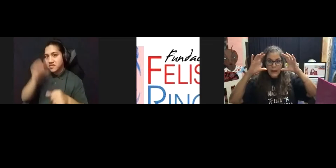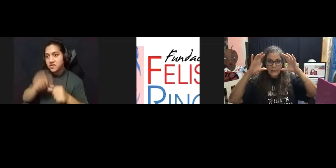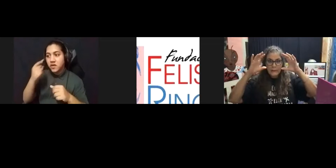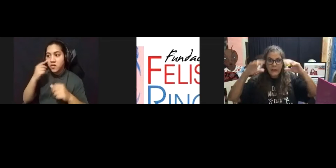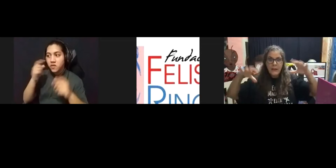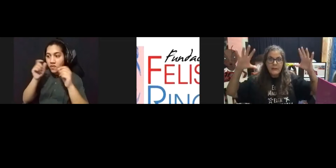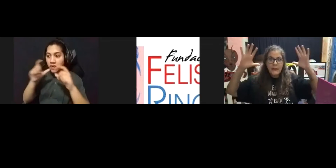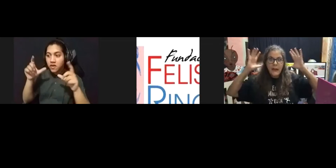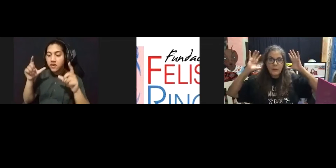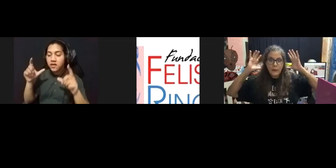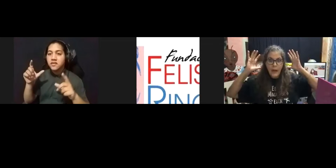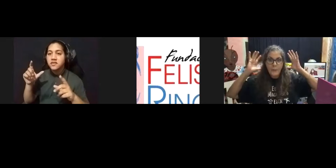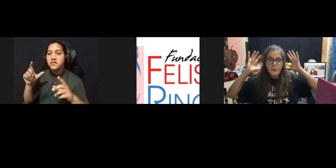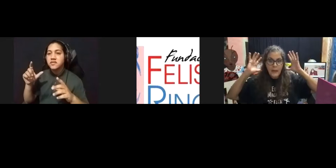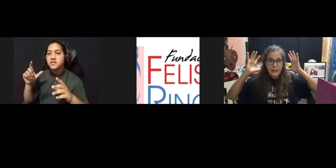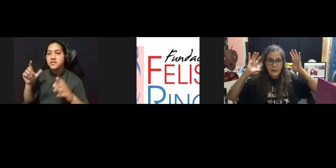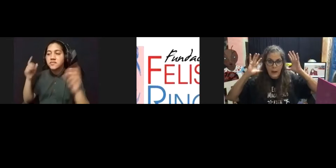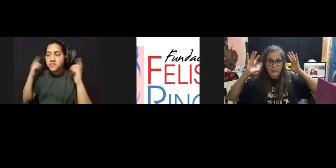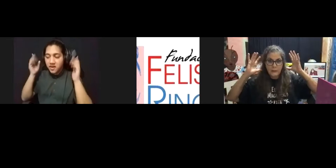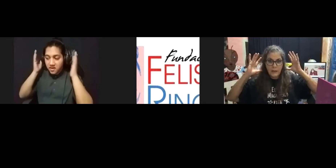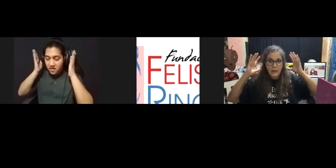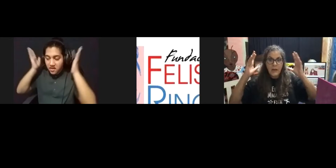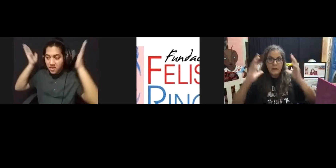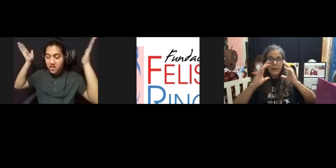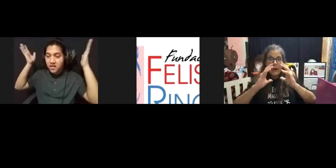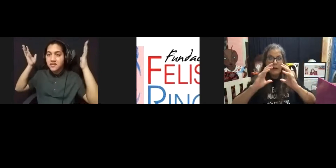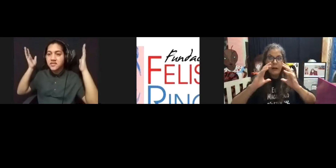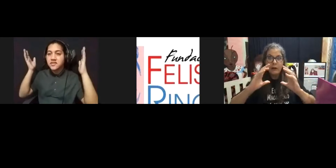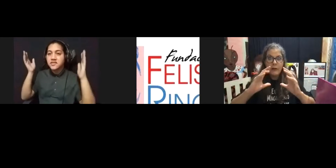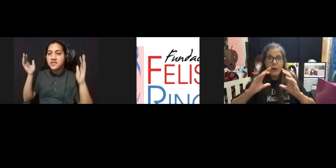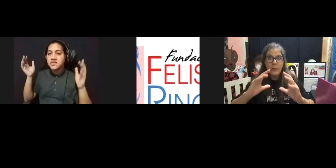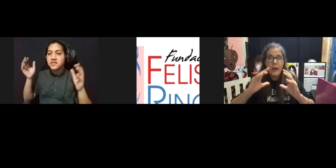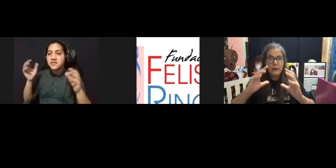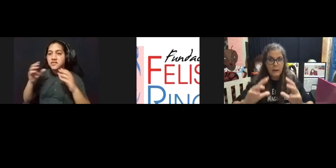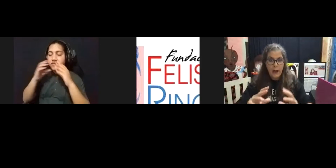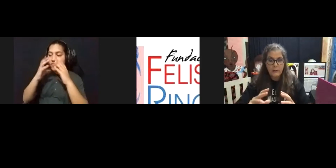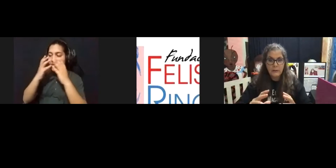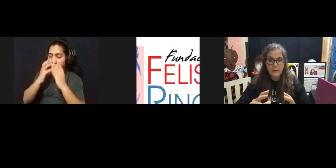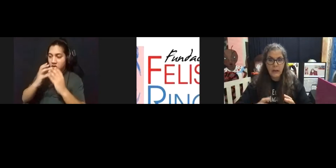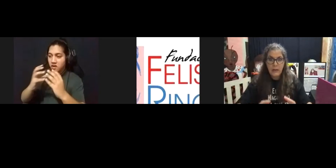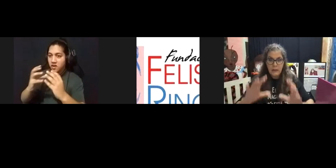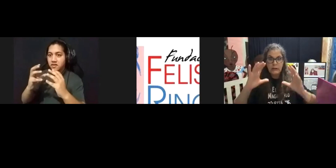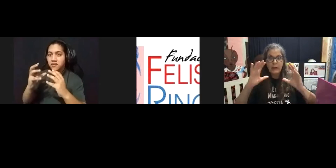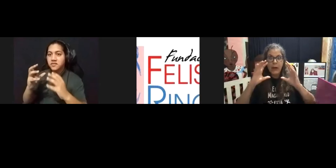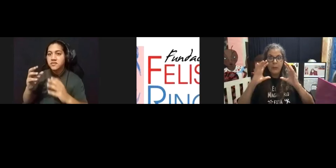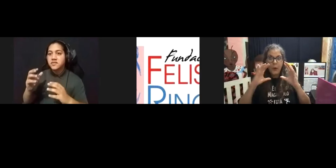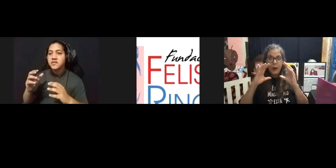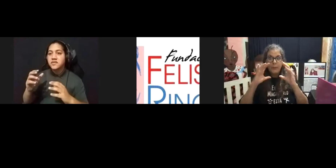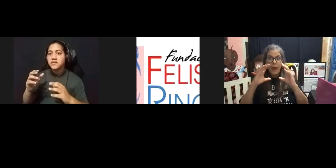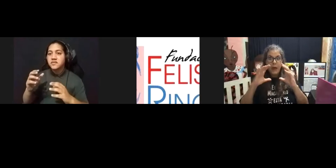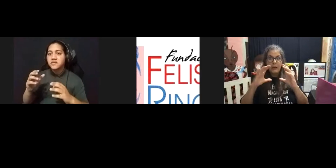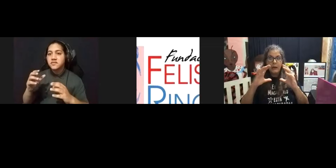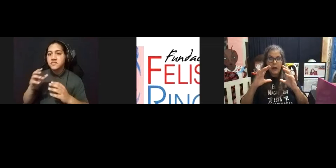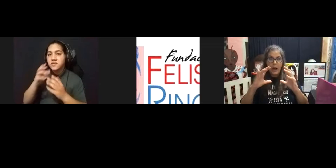bien grandes, tiene las orejas bien grandes, tiene el hocico bien grande y tiene la